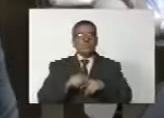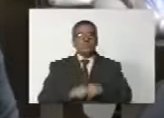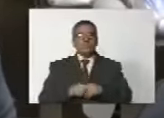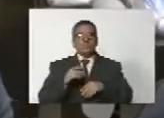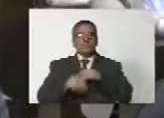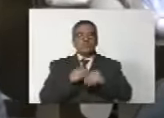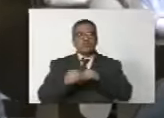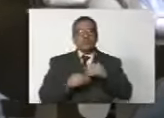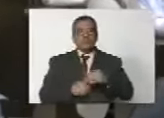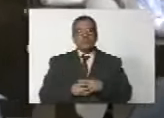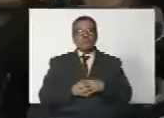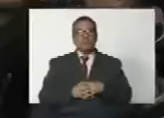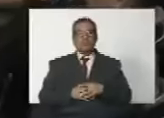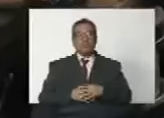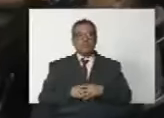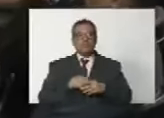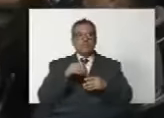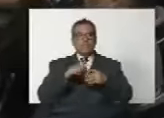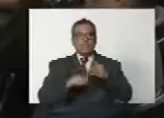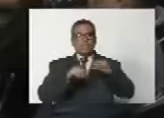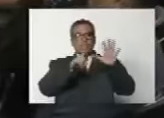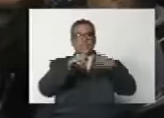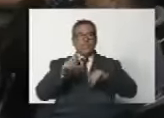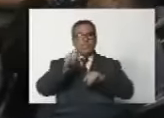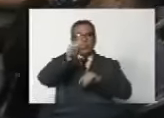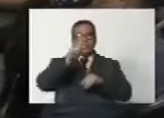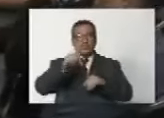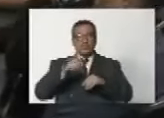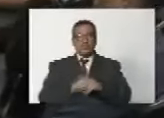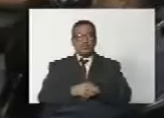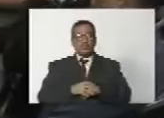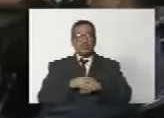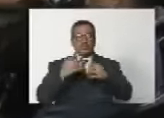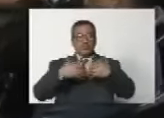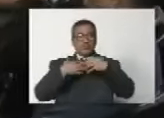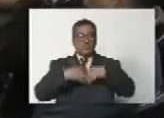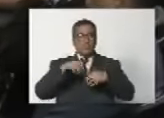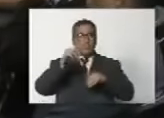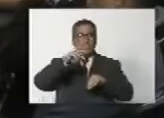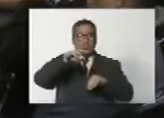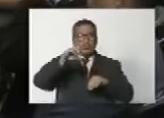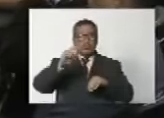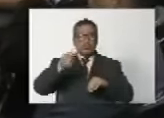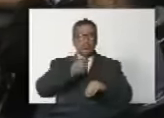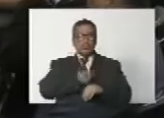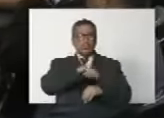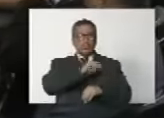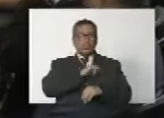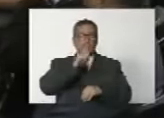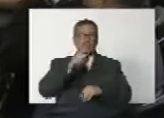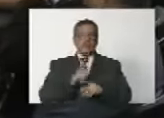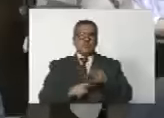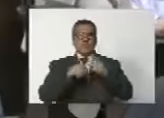porcentaje accionario tipo A de un 60%, con la empresa Repsol española con un